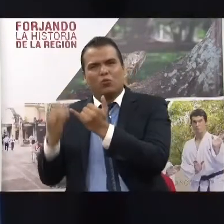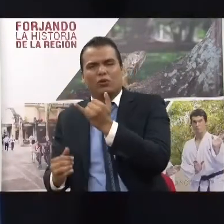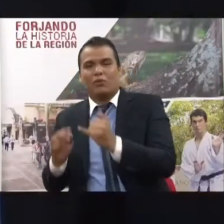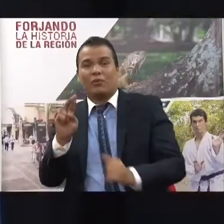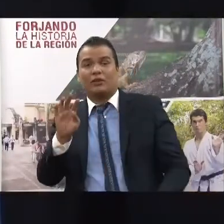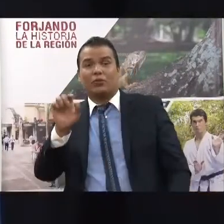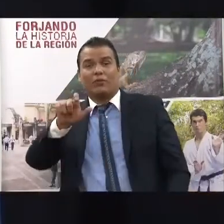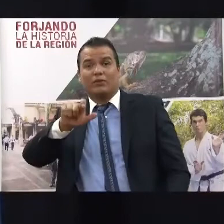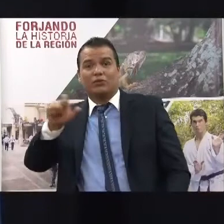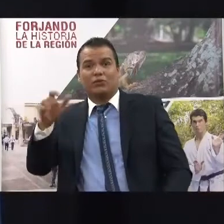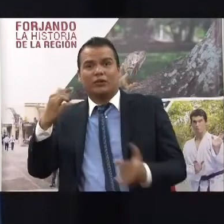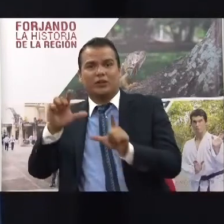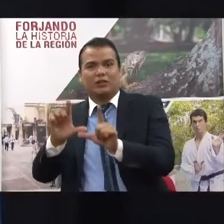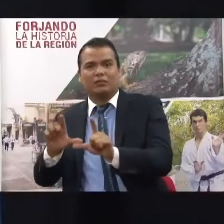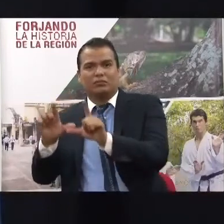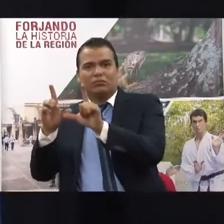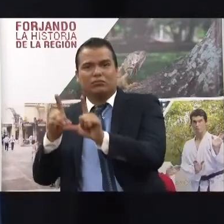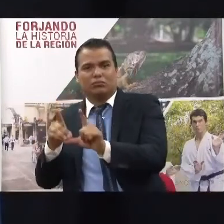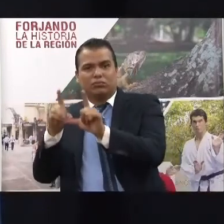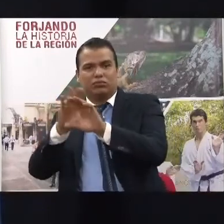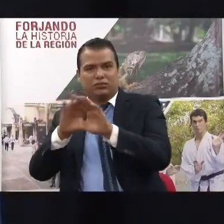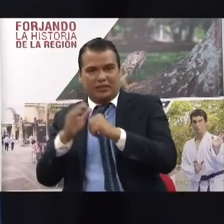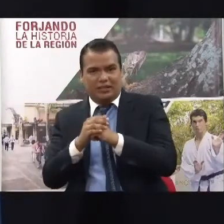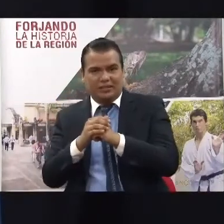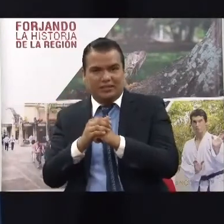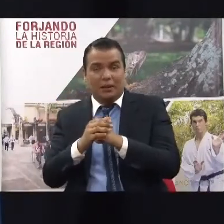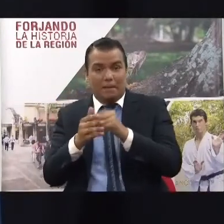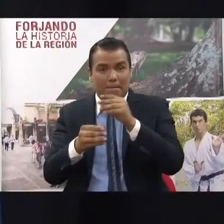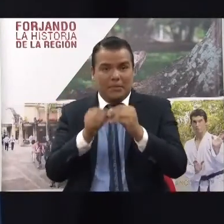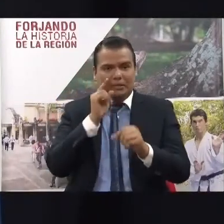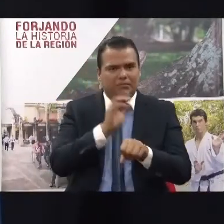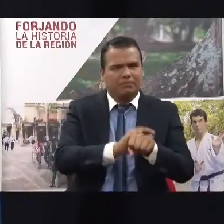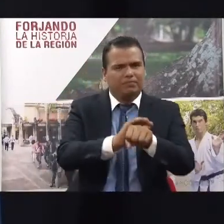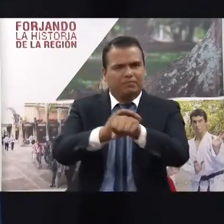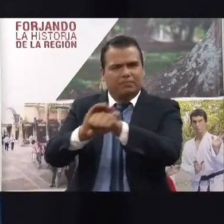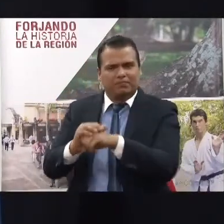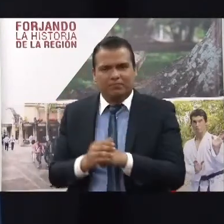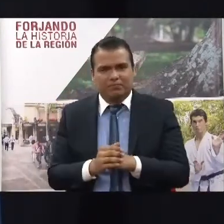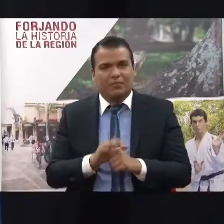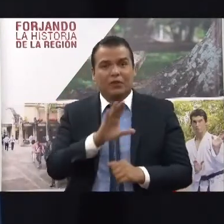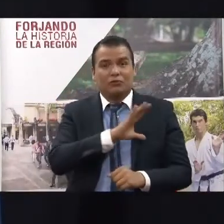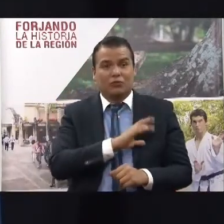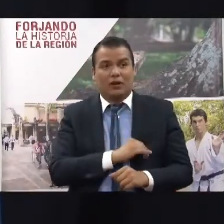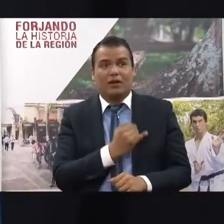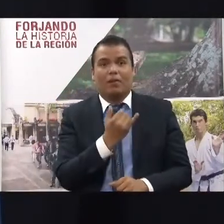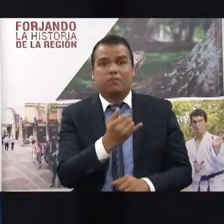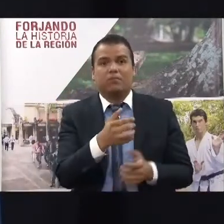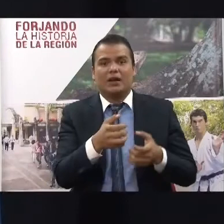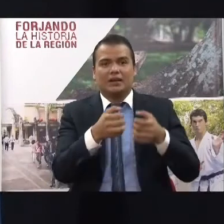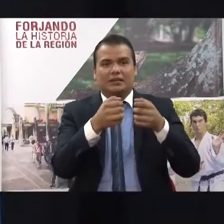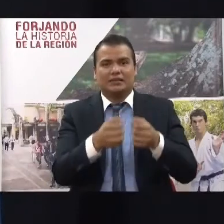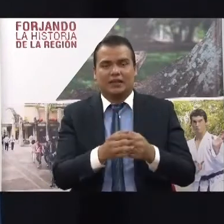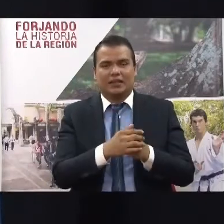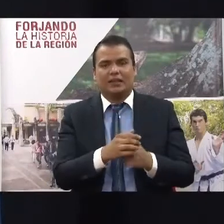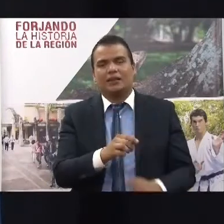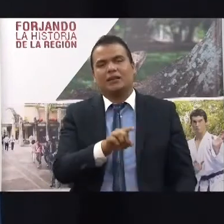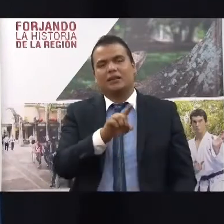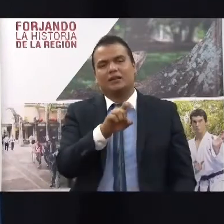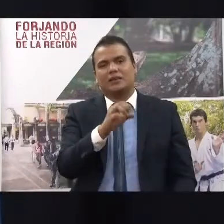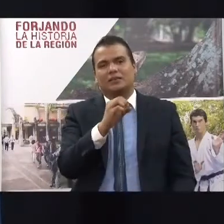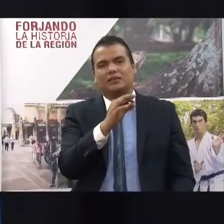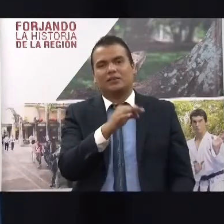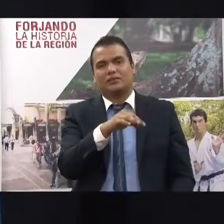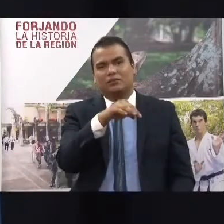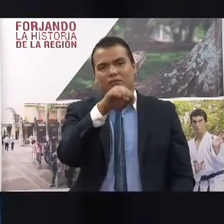de hoy. Nos complace también poderles decir que en la sede Cali, el 60% de